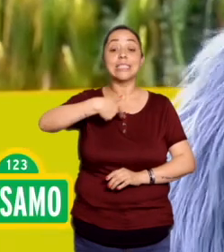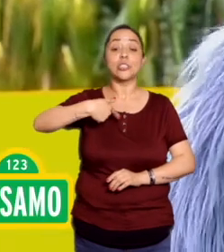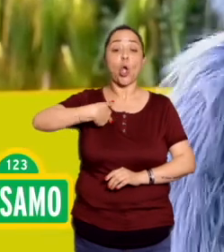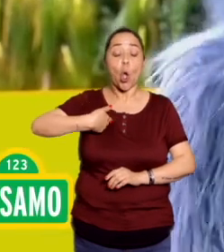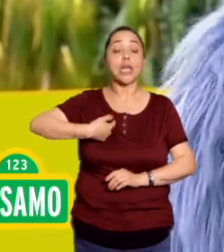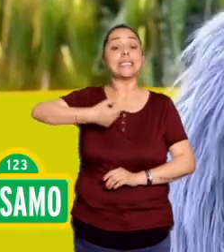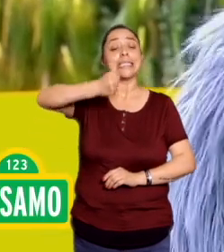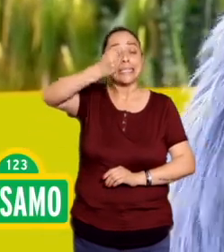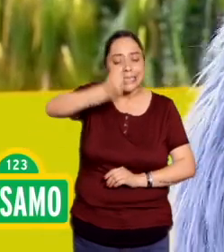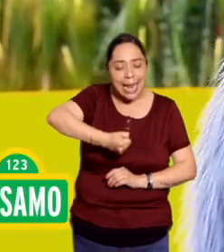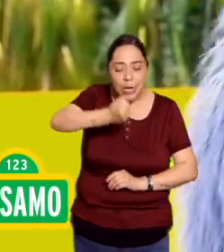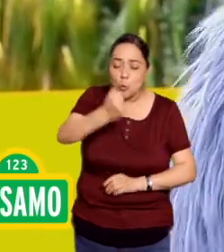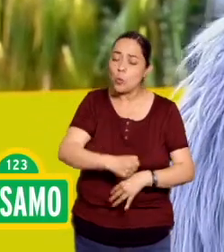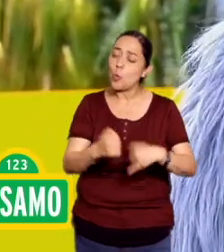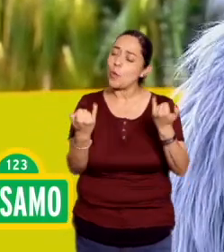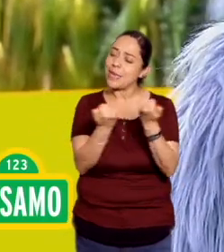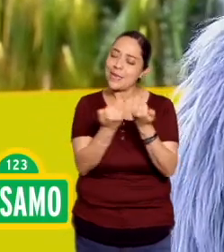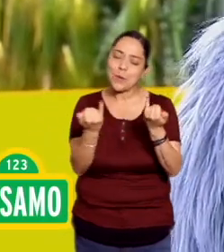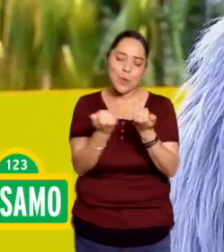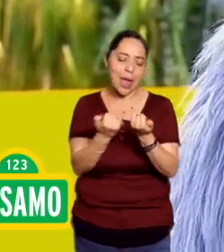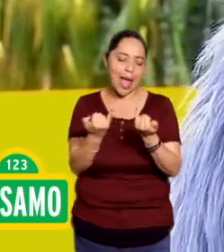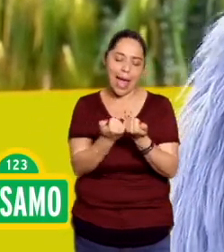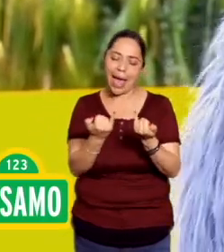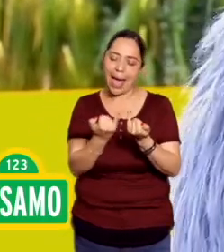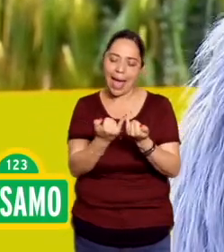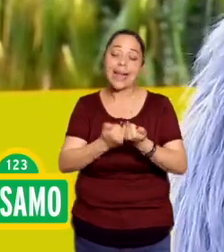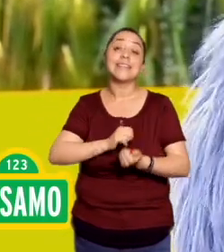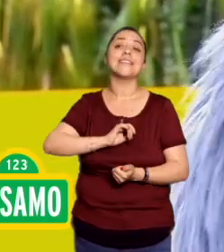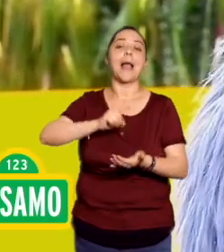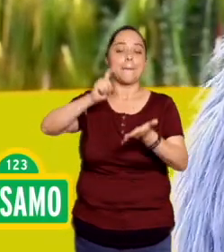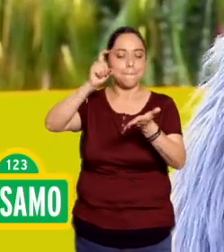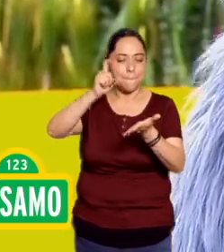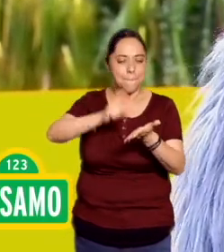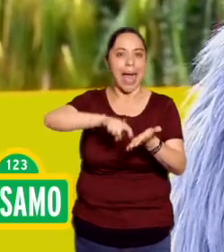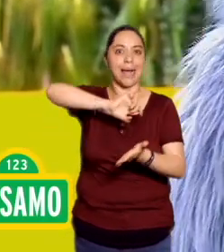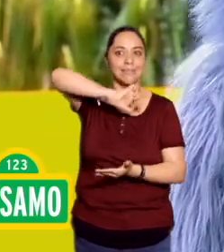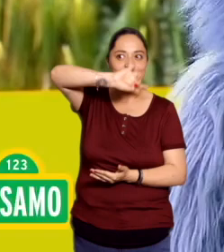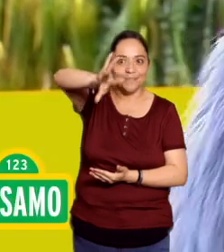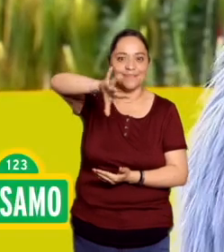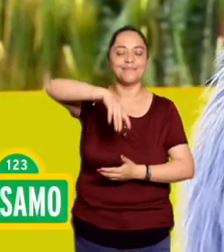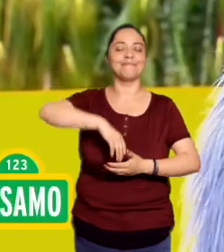Y también te mando un saludo muy especial. Sí, Envian.